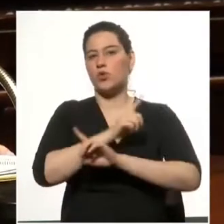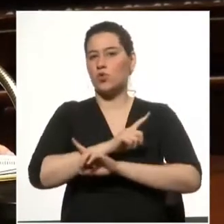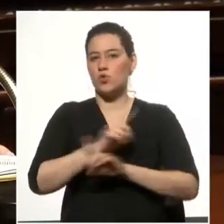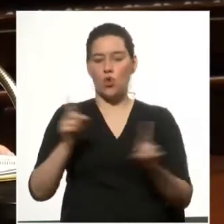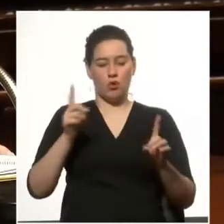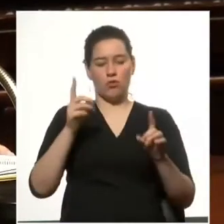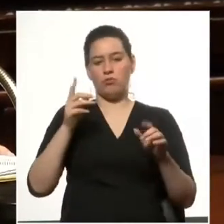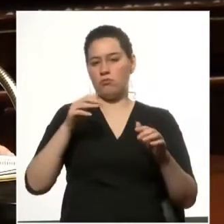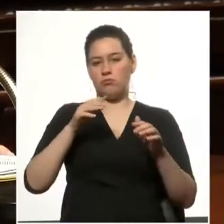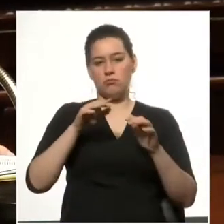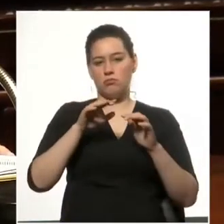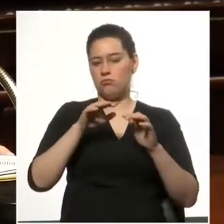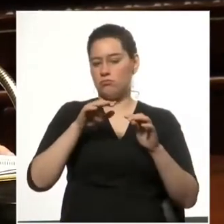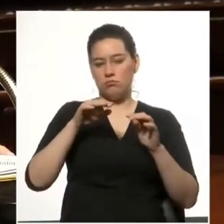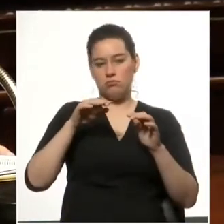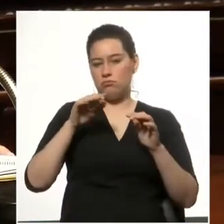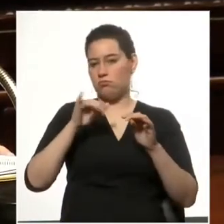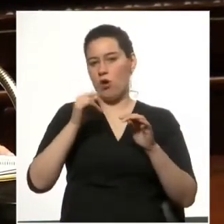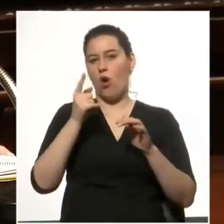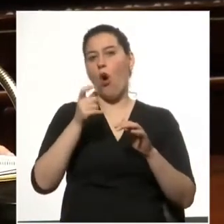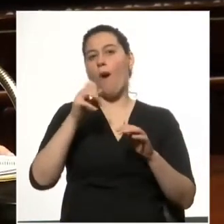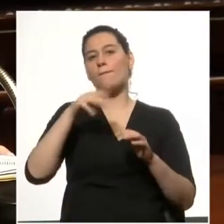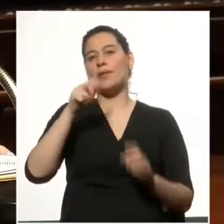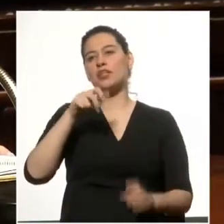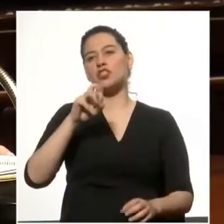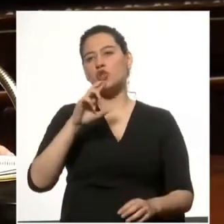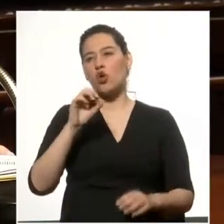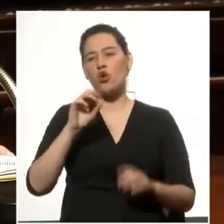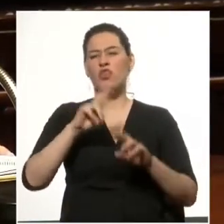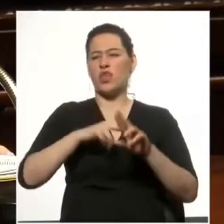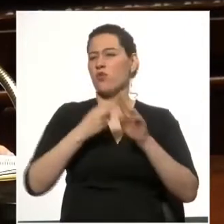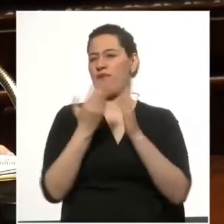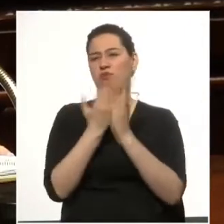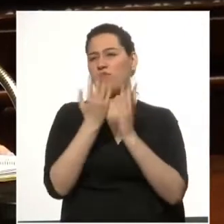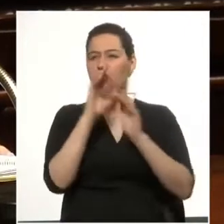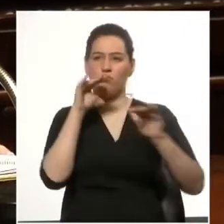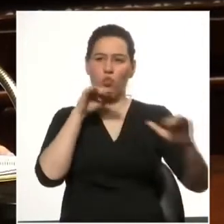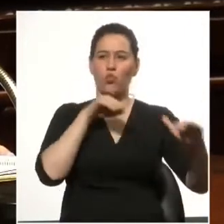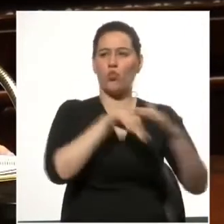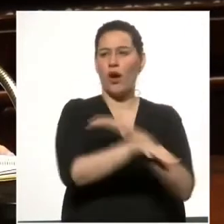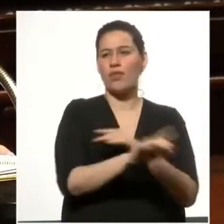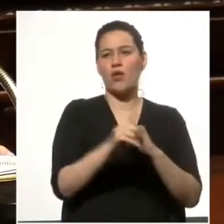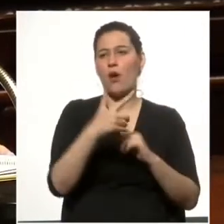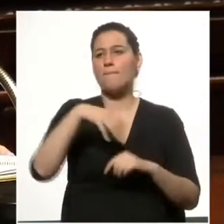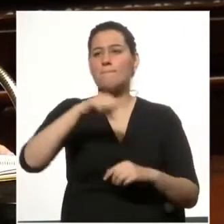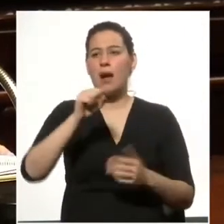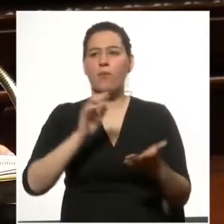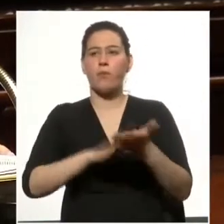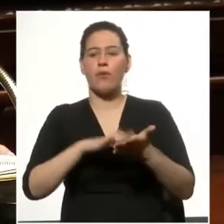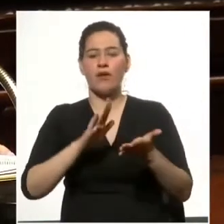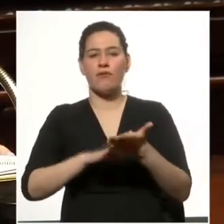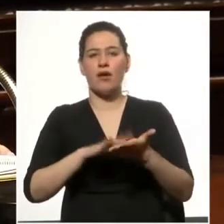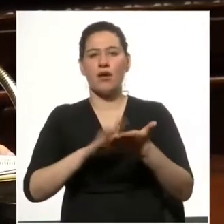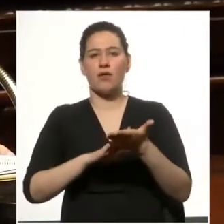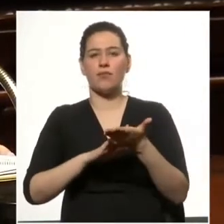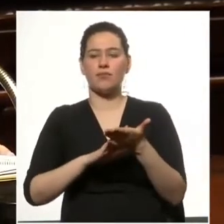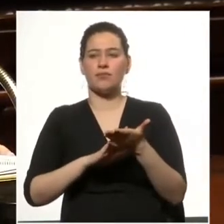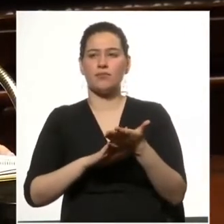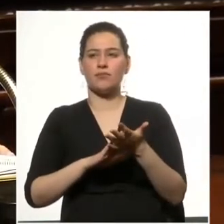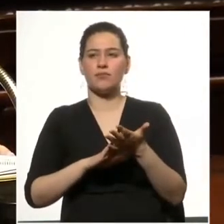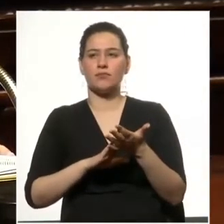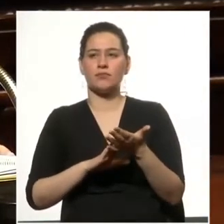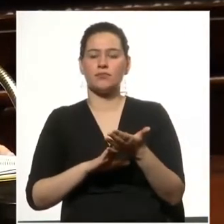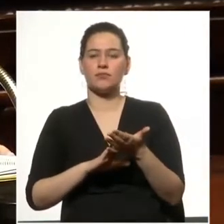el caso de Gomenzoro. No encontró nuevos elementos determinantes ni elementos jurídicos y ordenó que se cumpliera el principio jurídico de